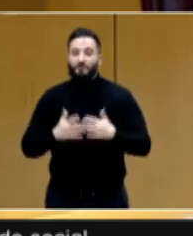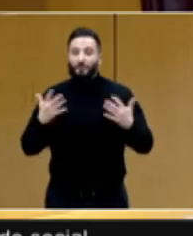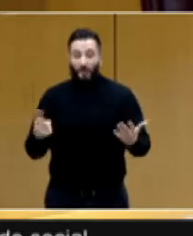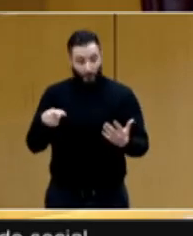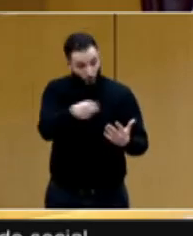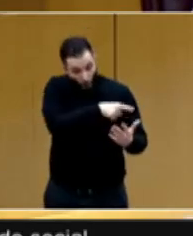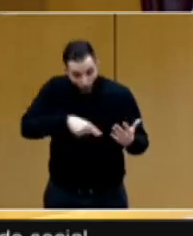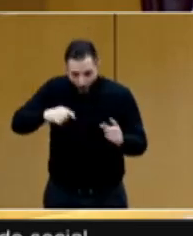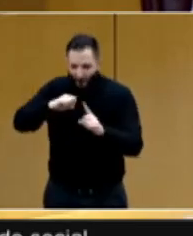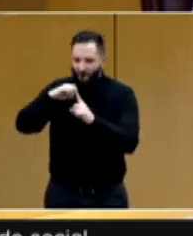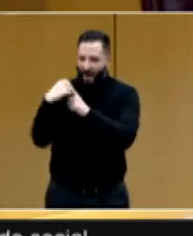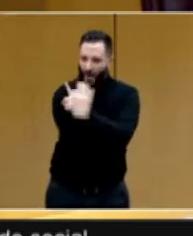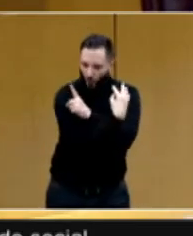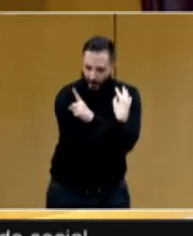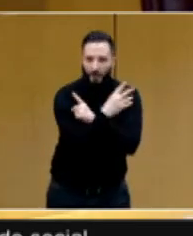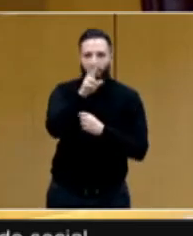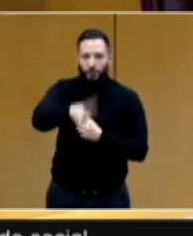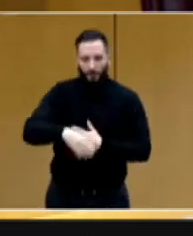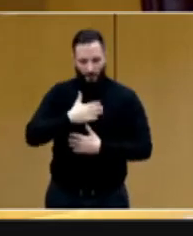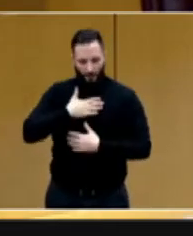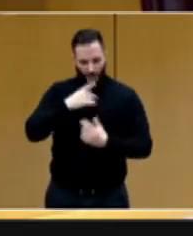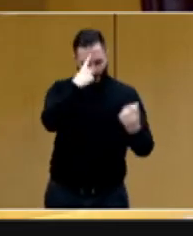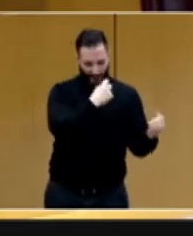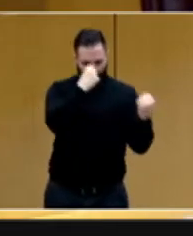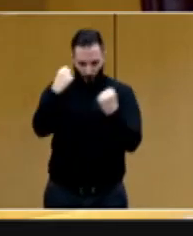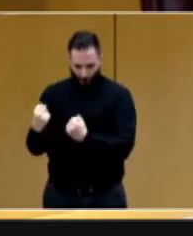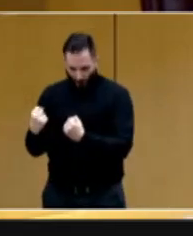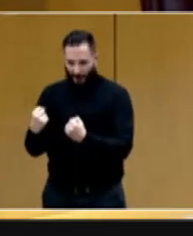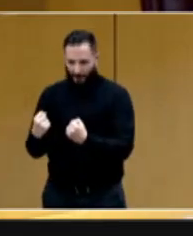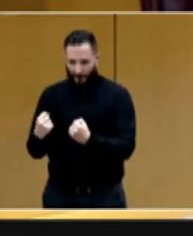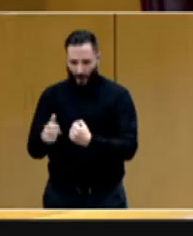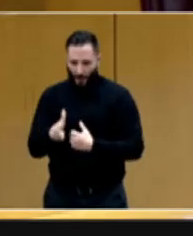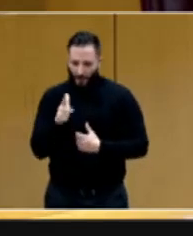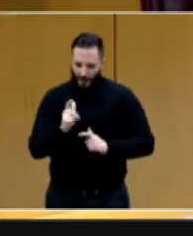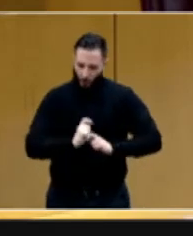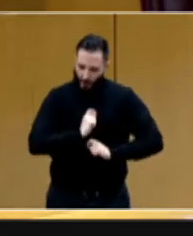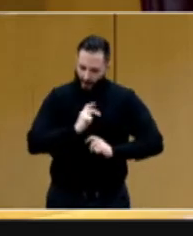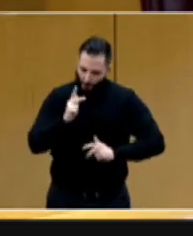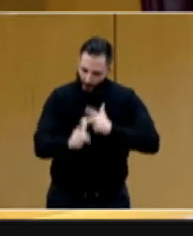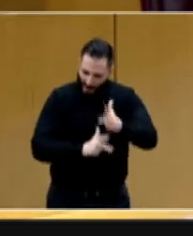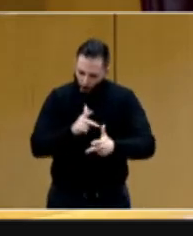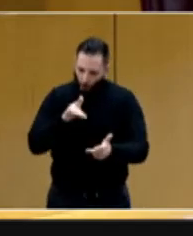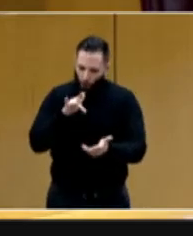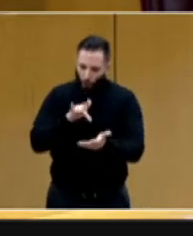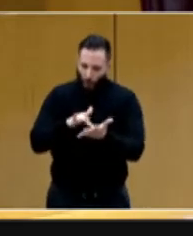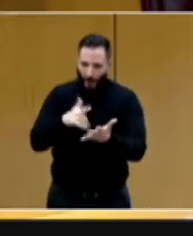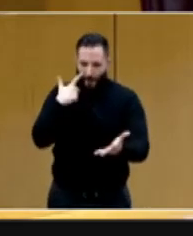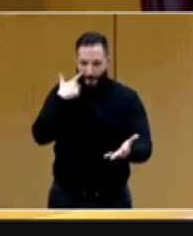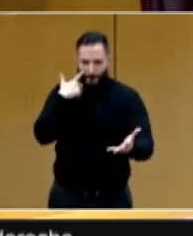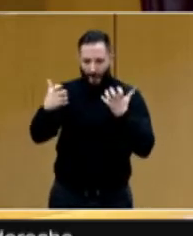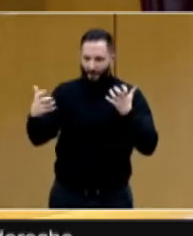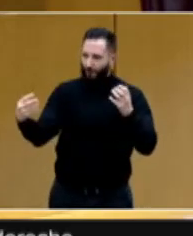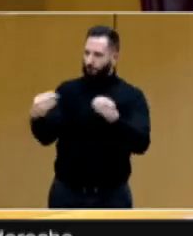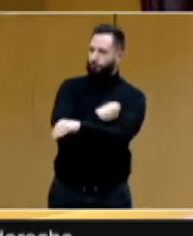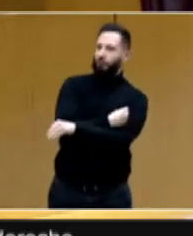que nuestras instituciones las instituciones de derecho civil Vasco estén en un contraste diario con estas realidades